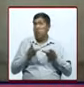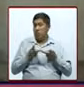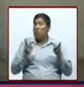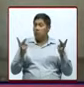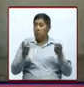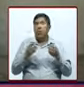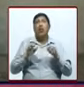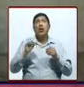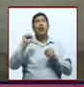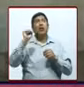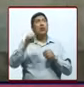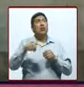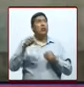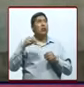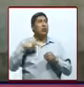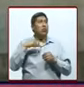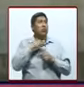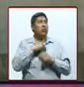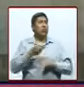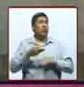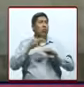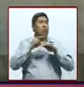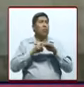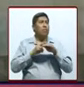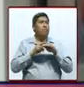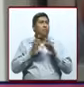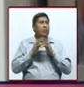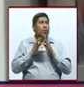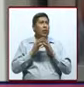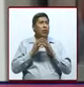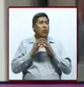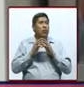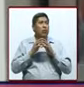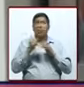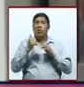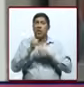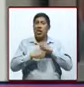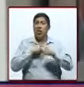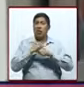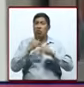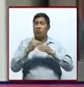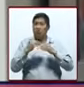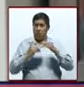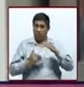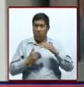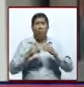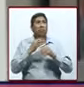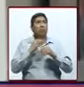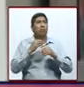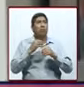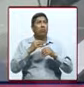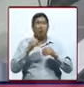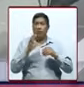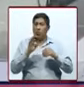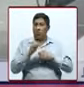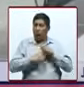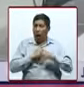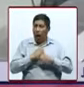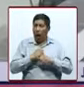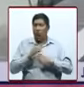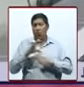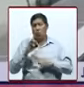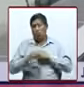Sí, en este caso hemos tenido incremento en los casos de 10 años para abajo y también en casos de personas adultas.